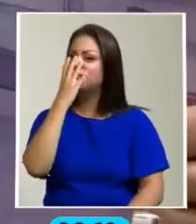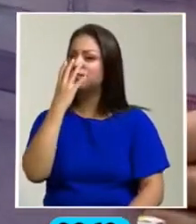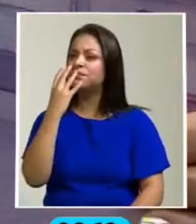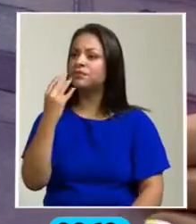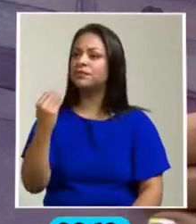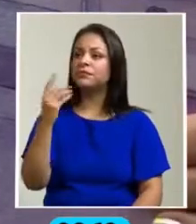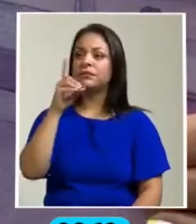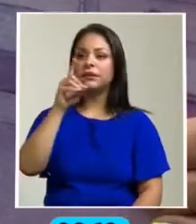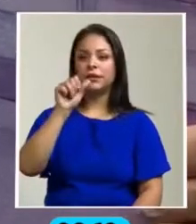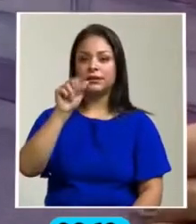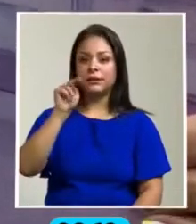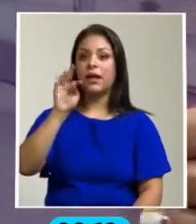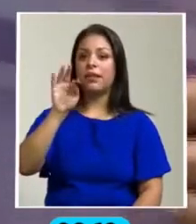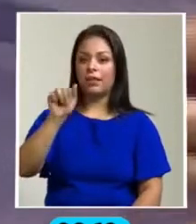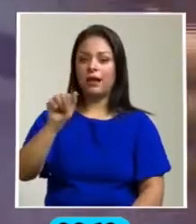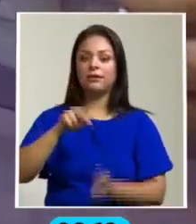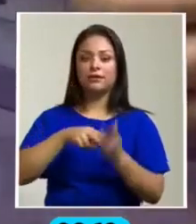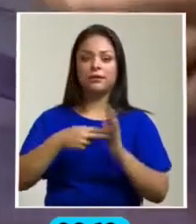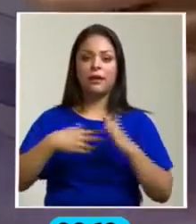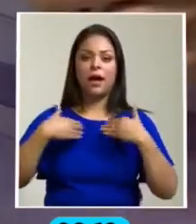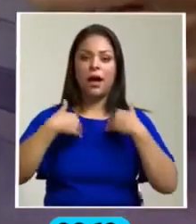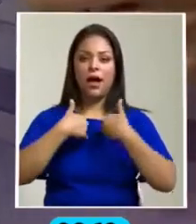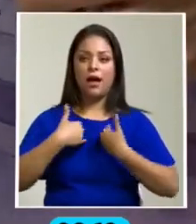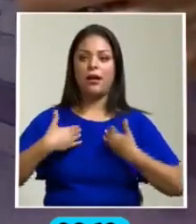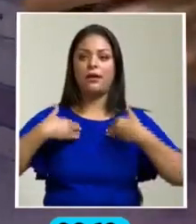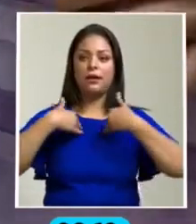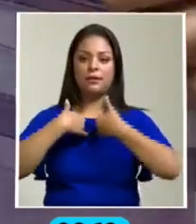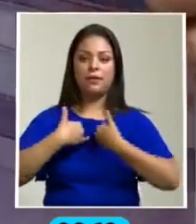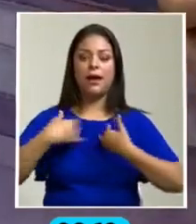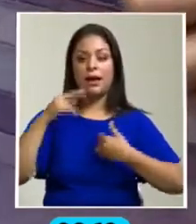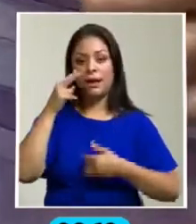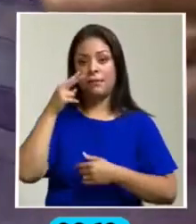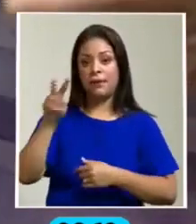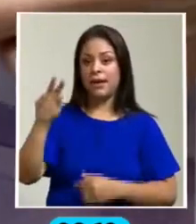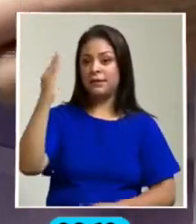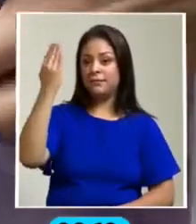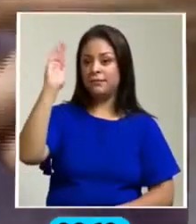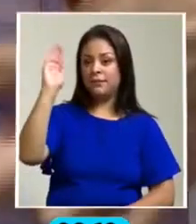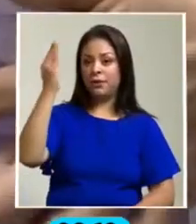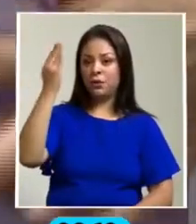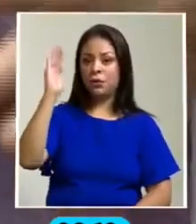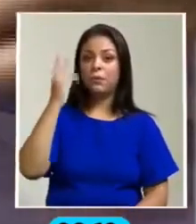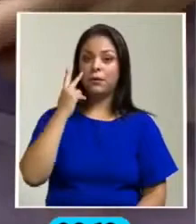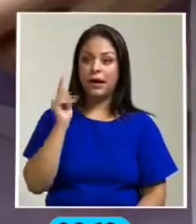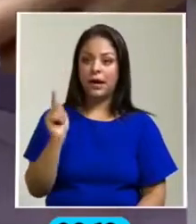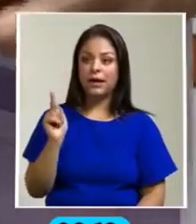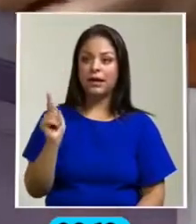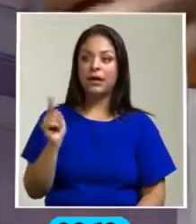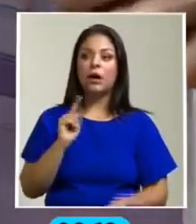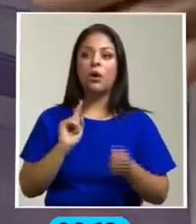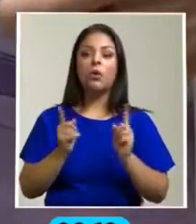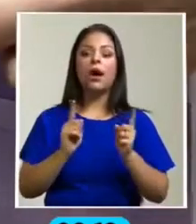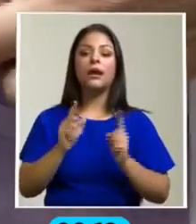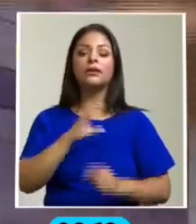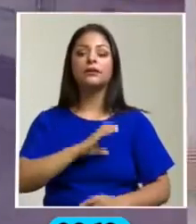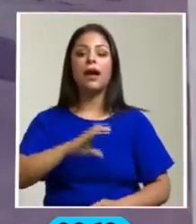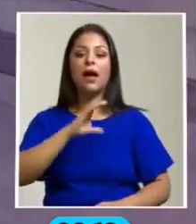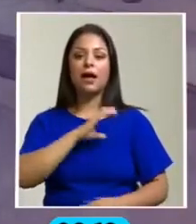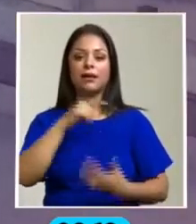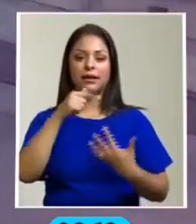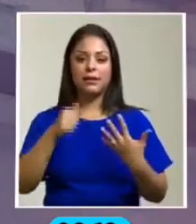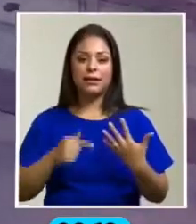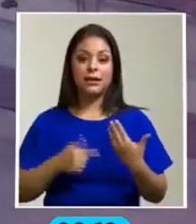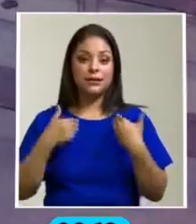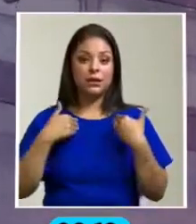bien. Es la que se está viendo aquí en el espejo. ¿Cómo la ven? ¿Qué características tiene? ¿Han visto